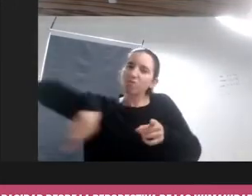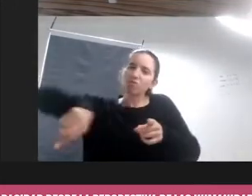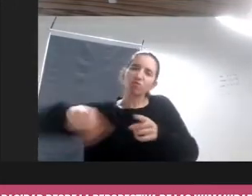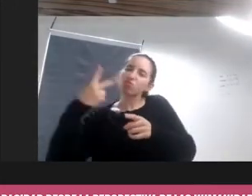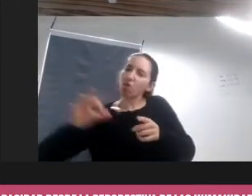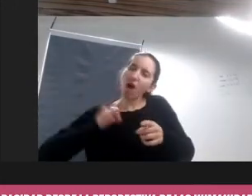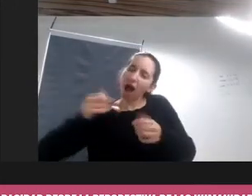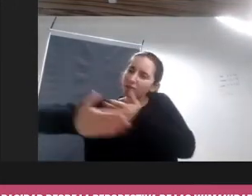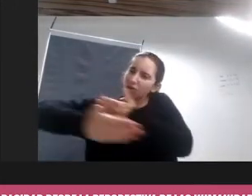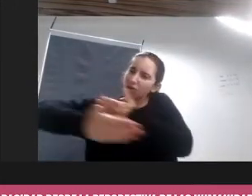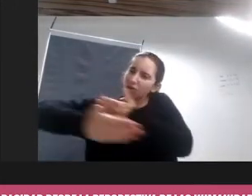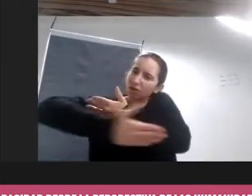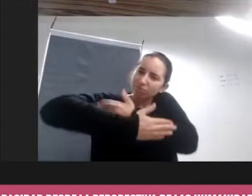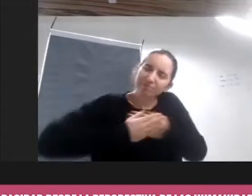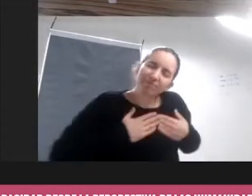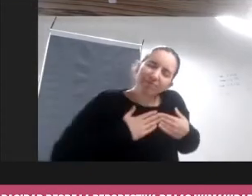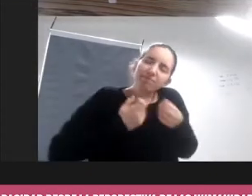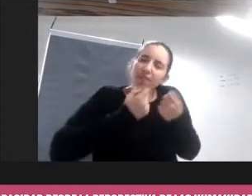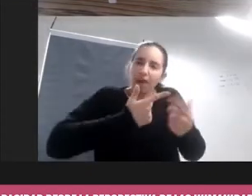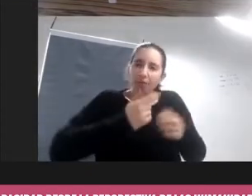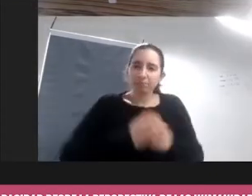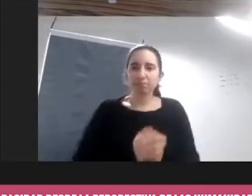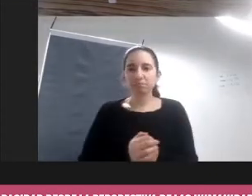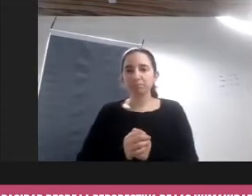útil. La cuestión,